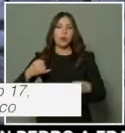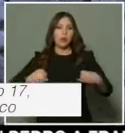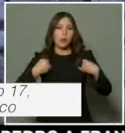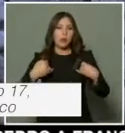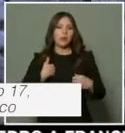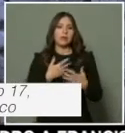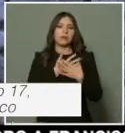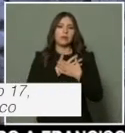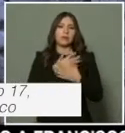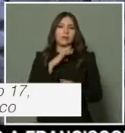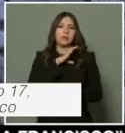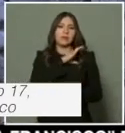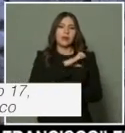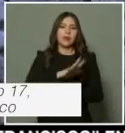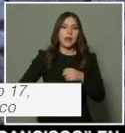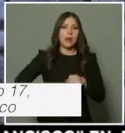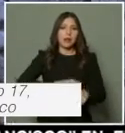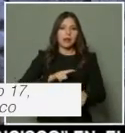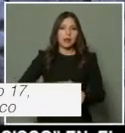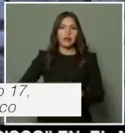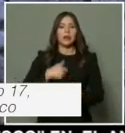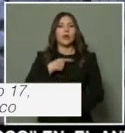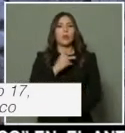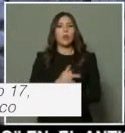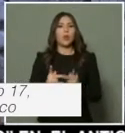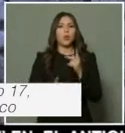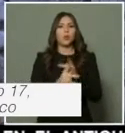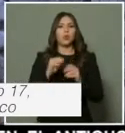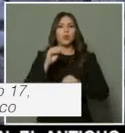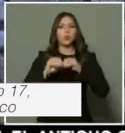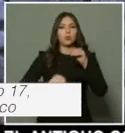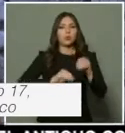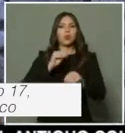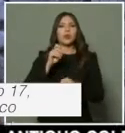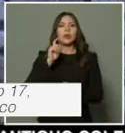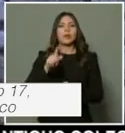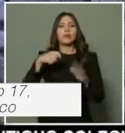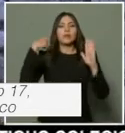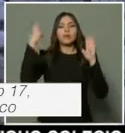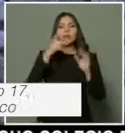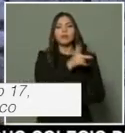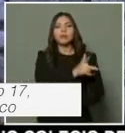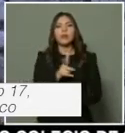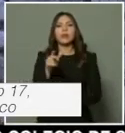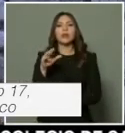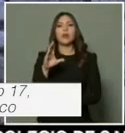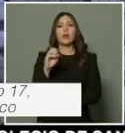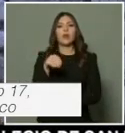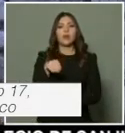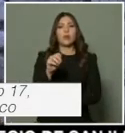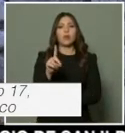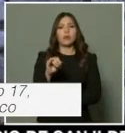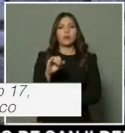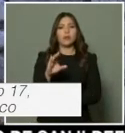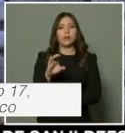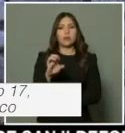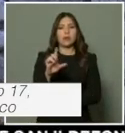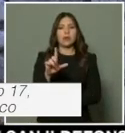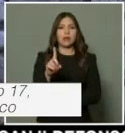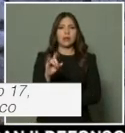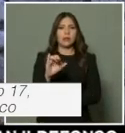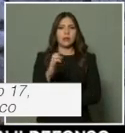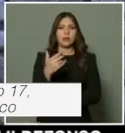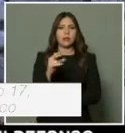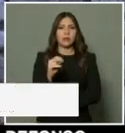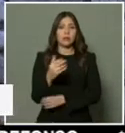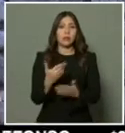del Partido Verde Ecologista de México, hizo énfasis en que uno de los problemas en el Distrito 17 es el de la movilidad, por lo que